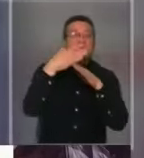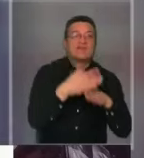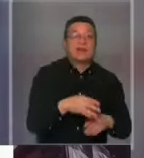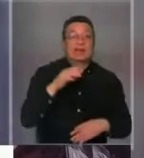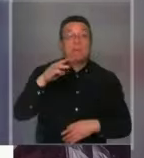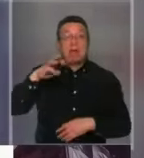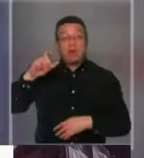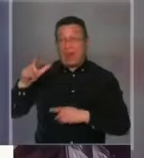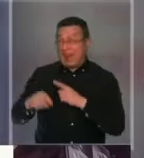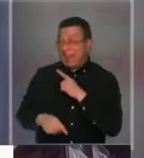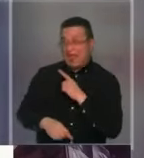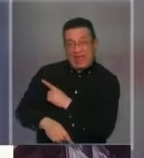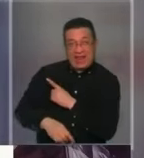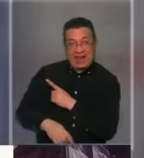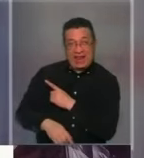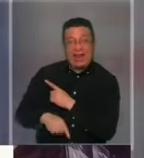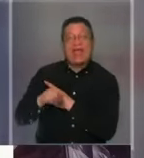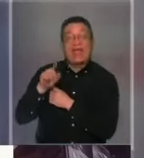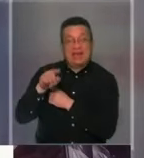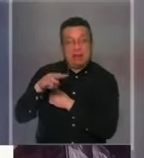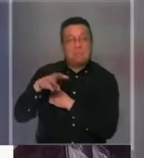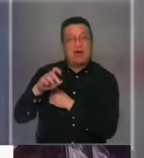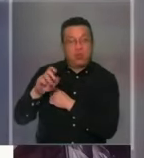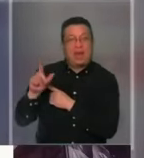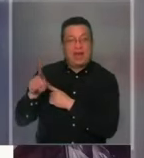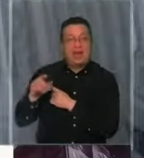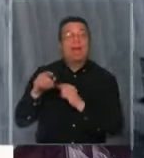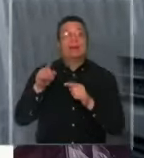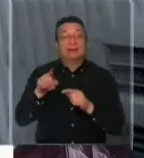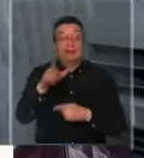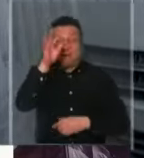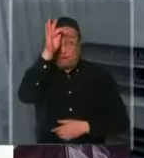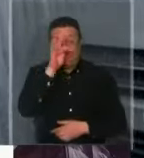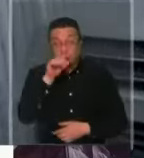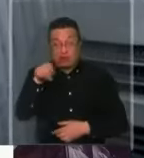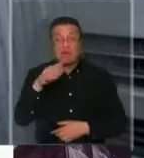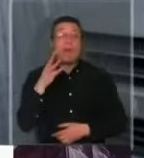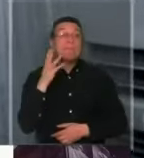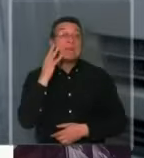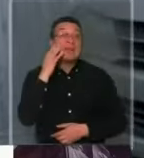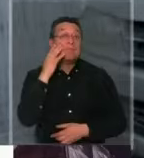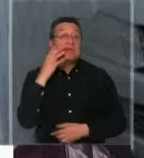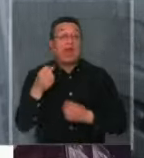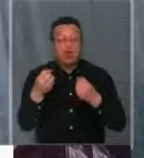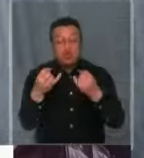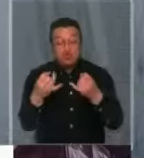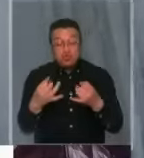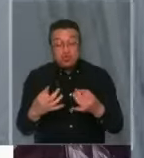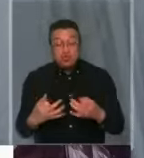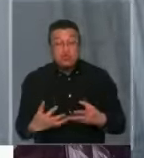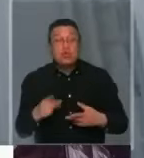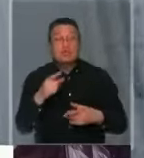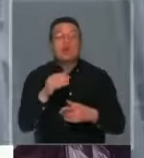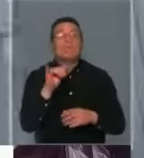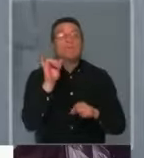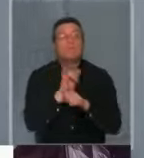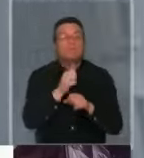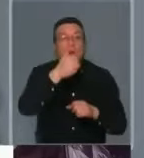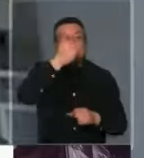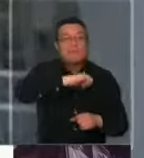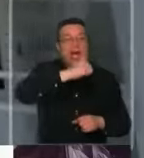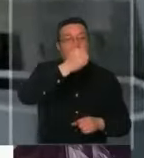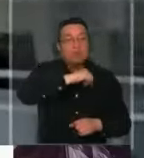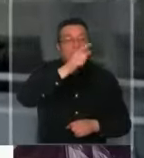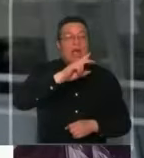esta persona, Manuel Mallea Gómez. Este funcionario aquí en Melipilla habría extraído un número indeterminado de esos datos privados, por cierto,